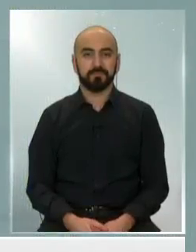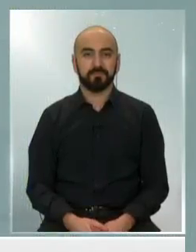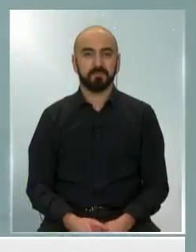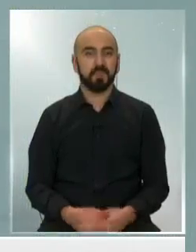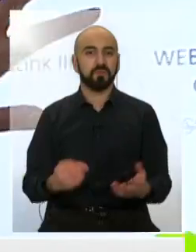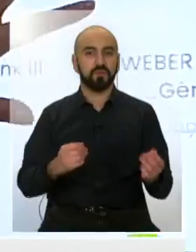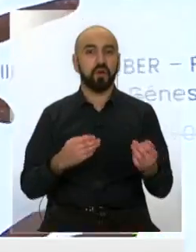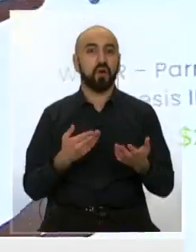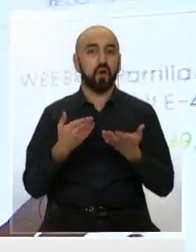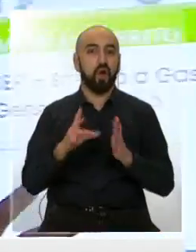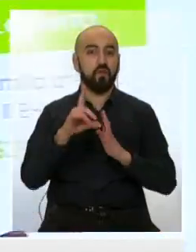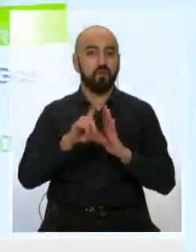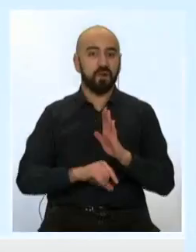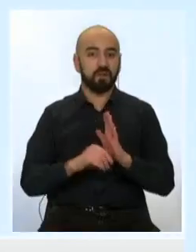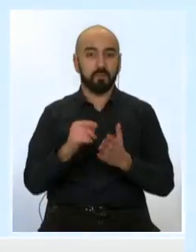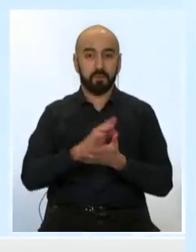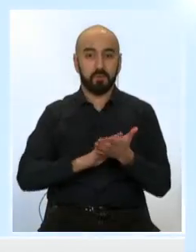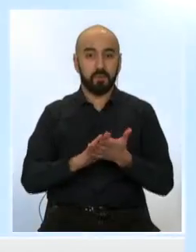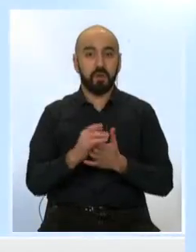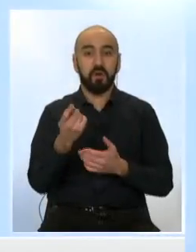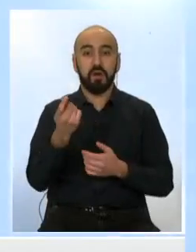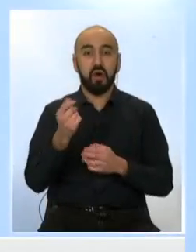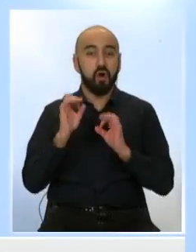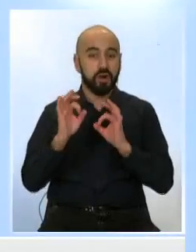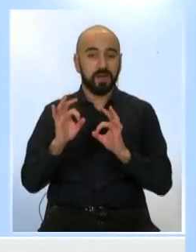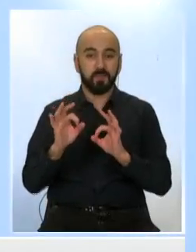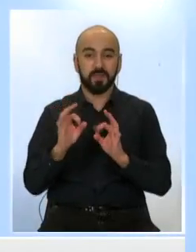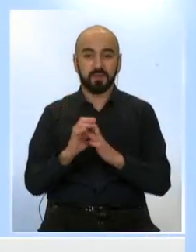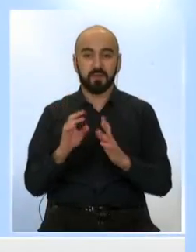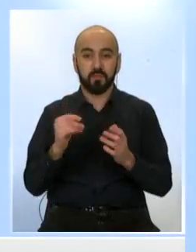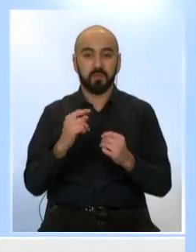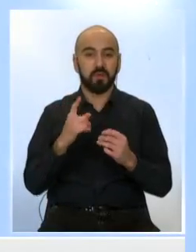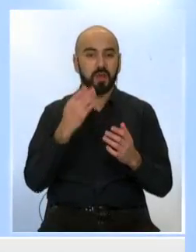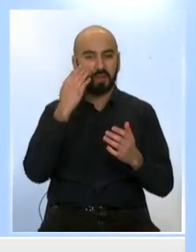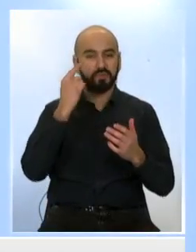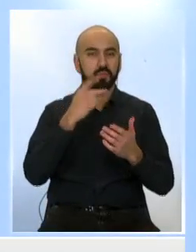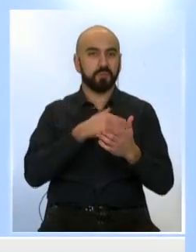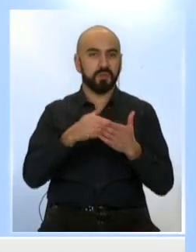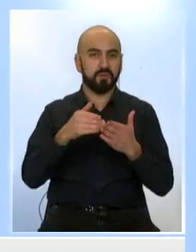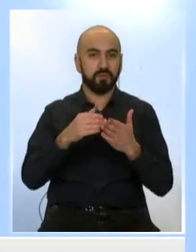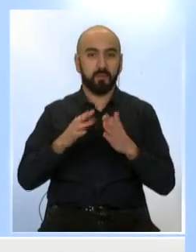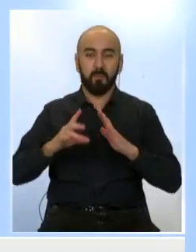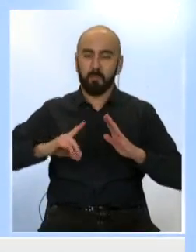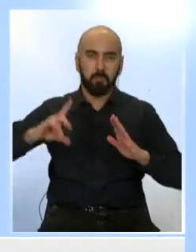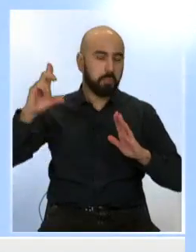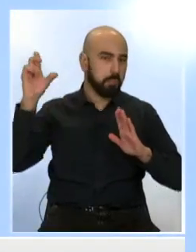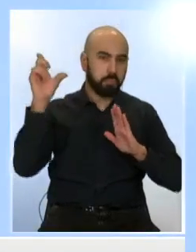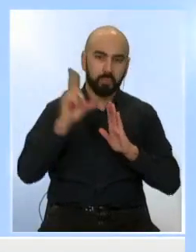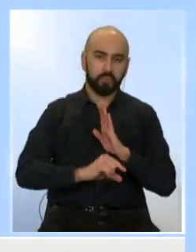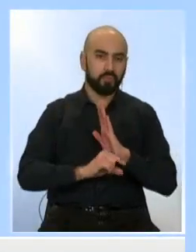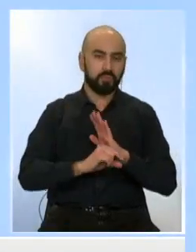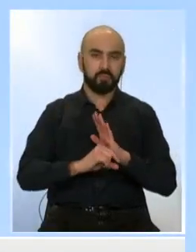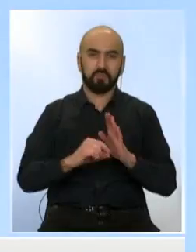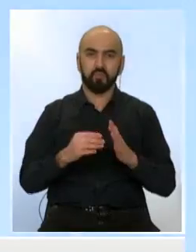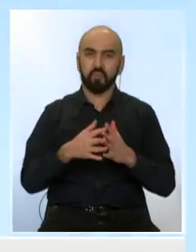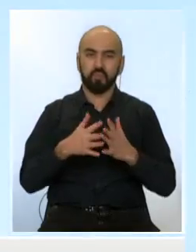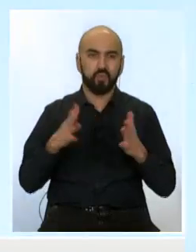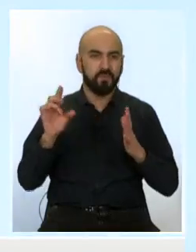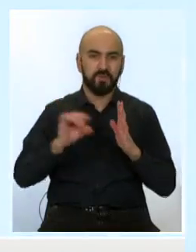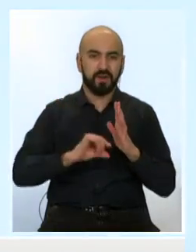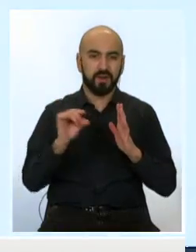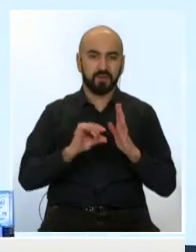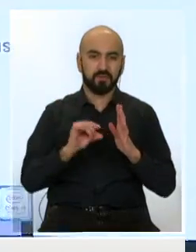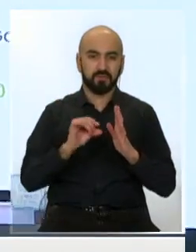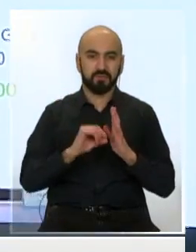Ofertas como estas, donde un precio original bordea el millón de pesos y queda en un precio que no